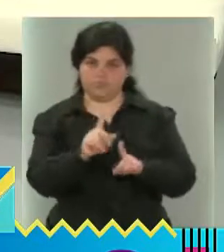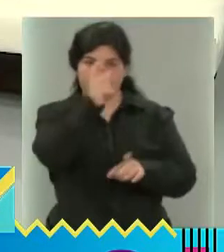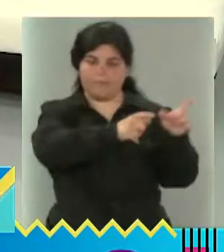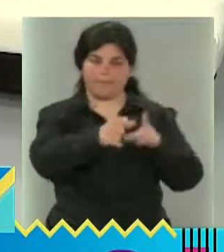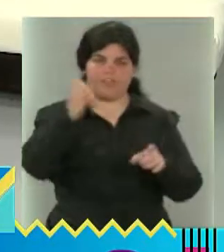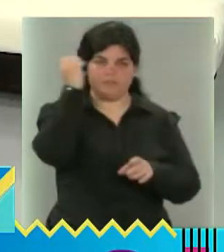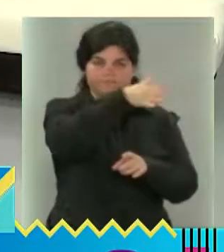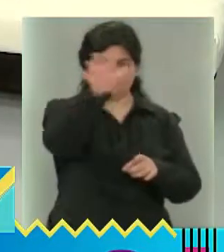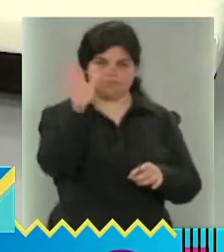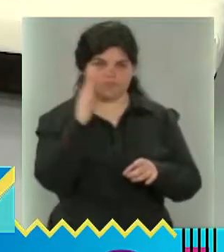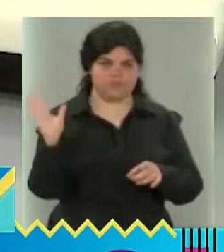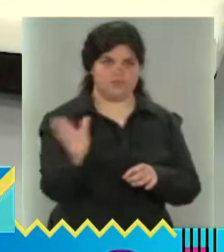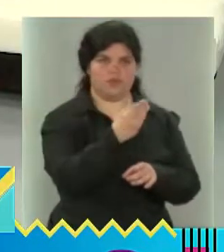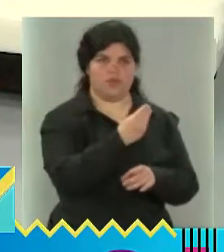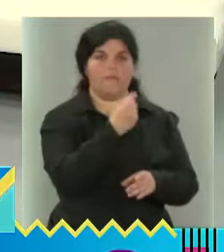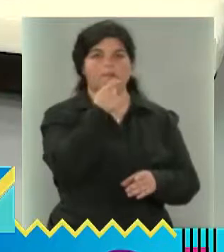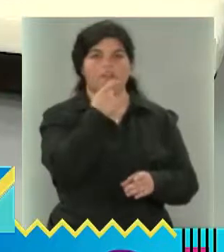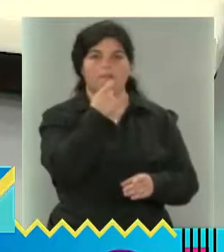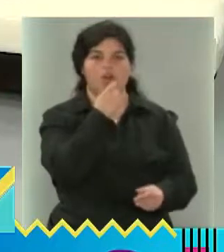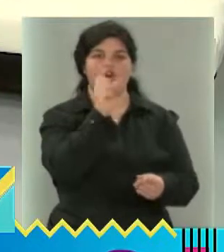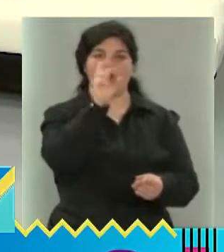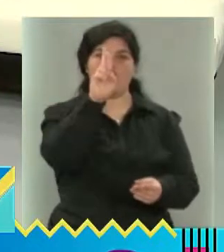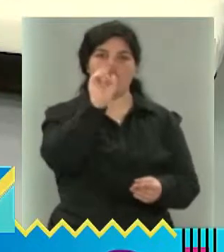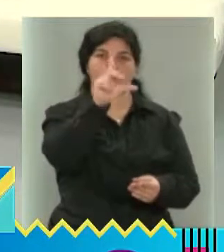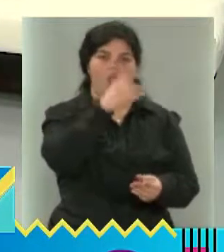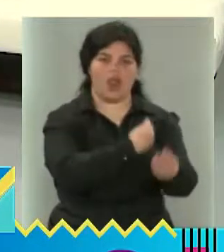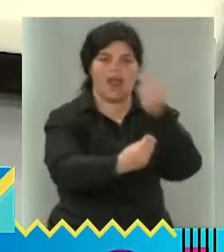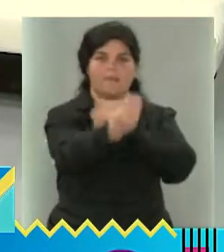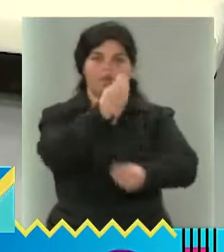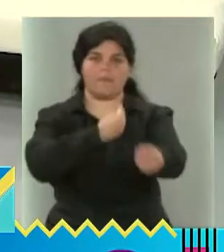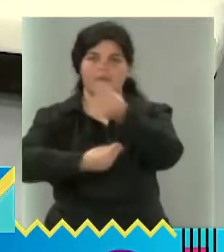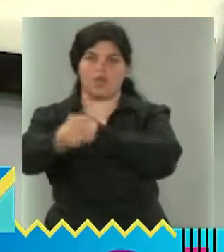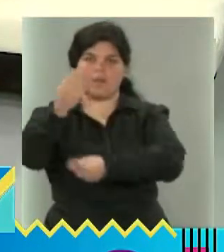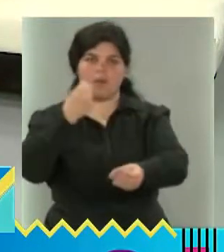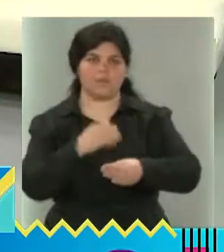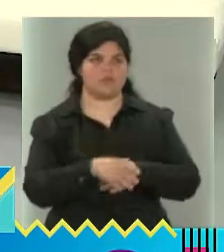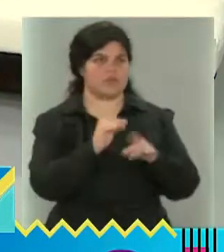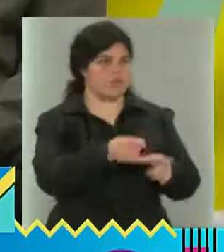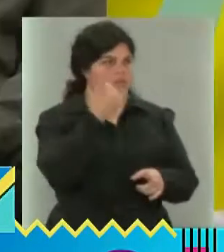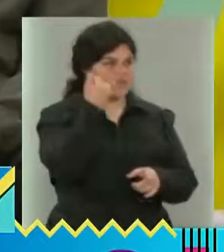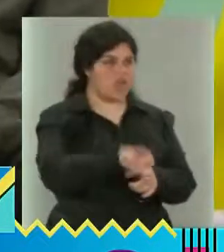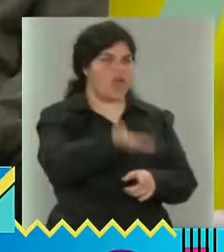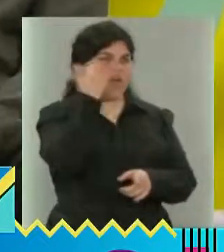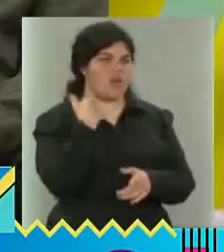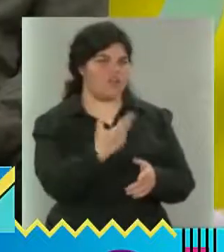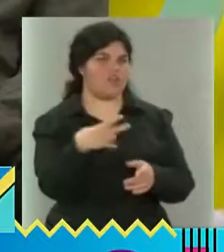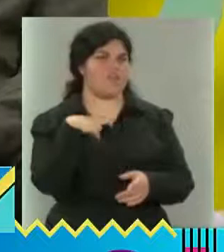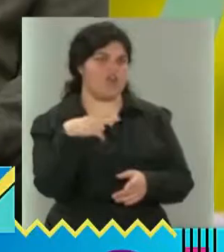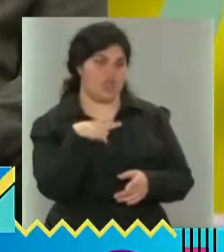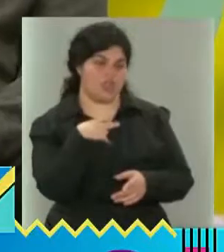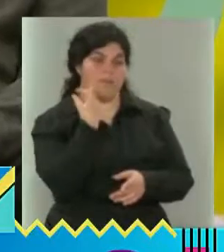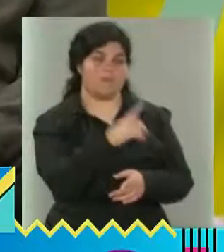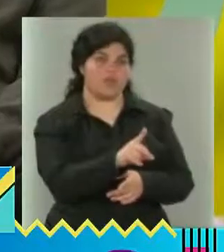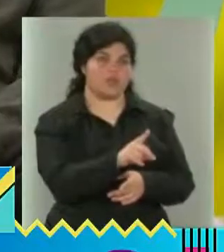¿sí? Sí en el cambio de roles probablemente, claro, ¿no? Claro, que de alguna forma nos quedó pendiente en el bloque anterior, pero quería consultar eso.